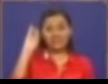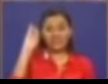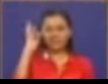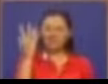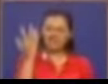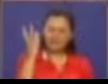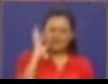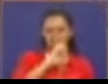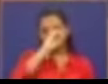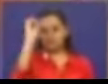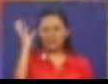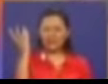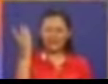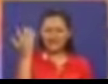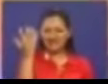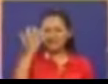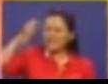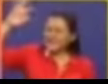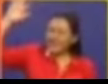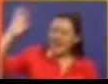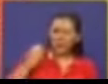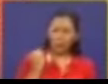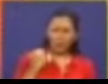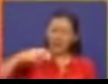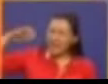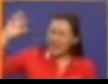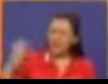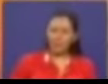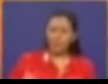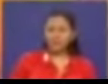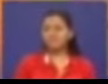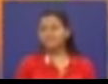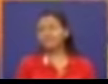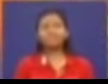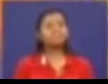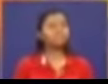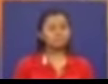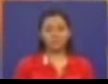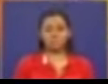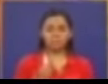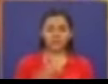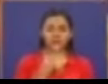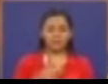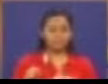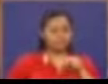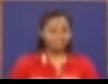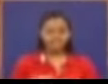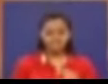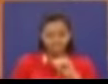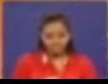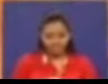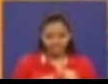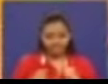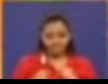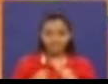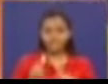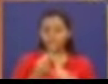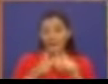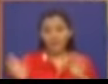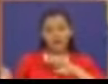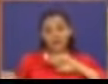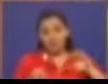6:15, llovía a cántaros y era peligroso salir a ciclear. Luego de esto, pues del desayuno popular, pasé por la reunión de